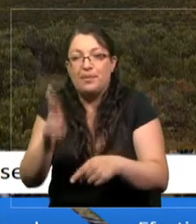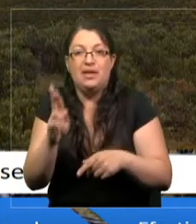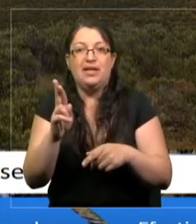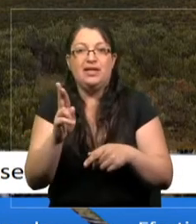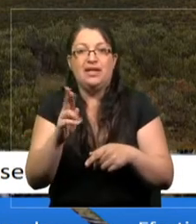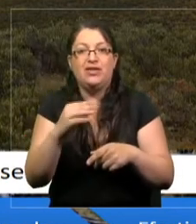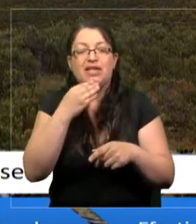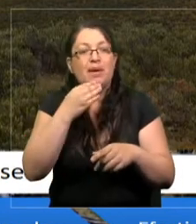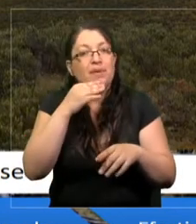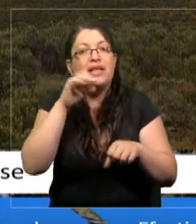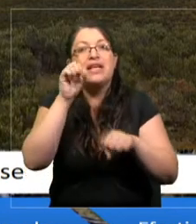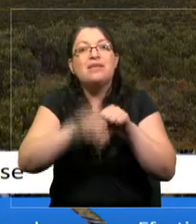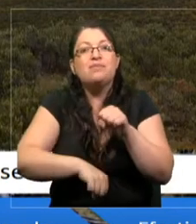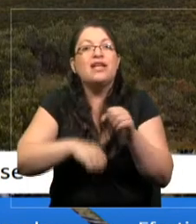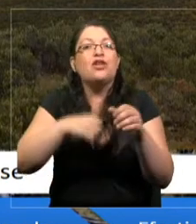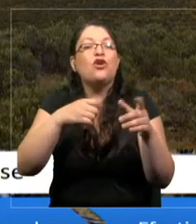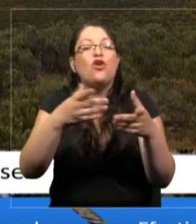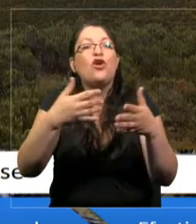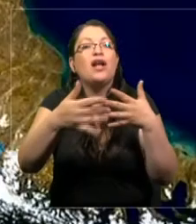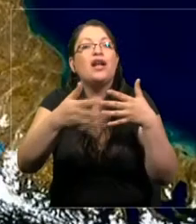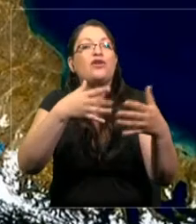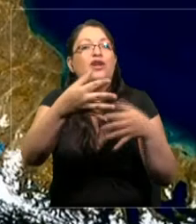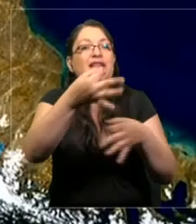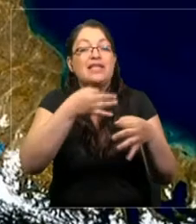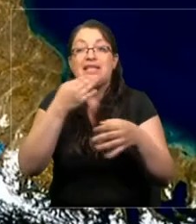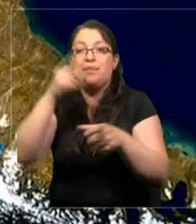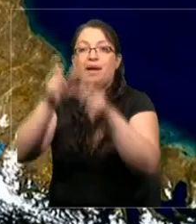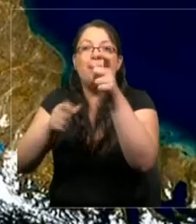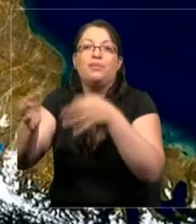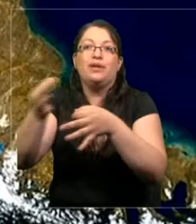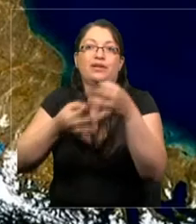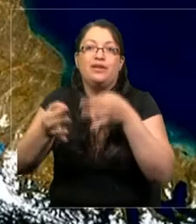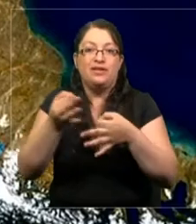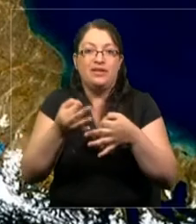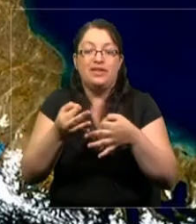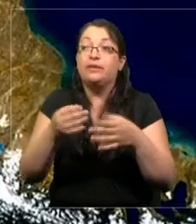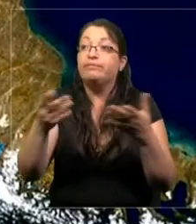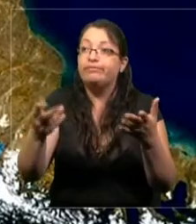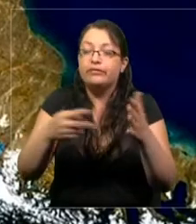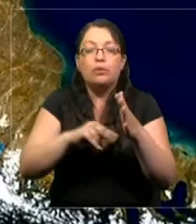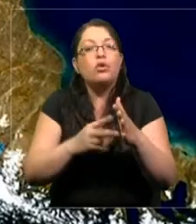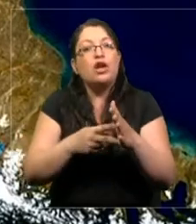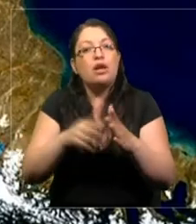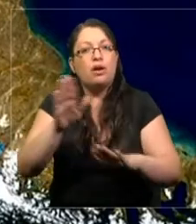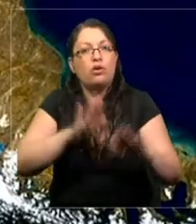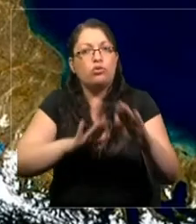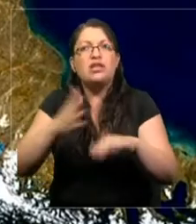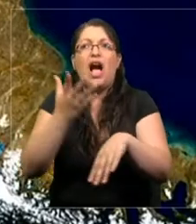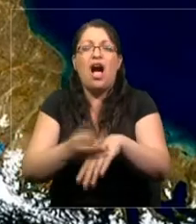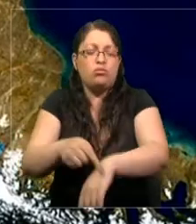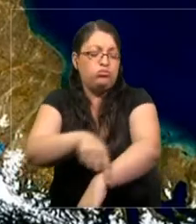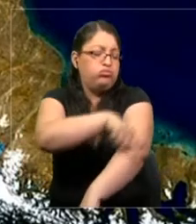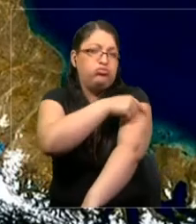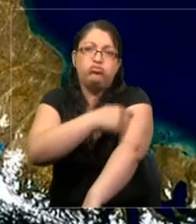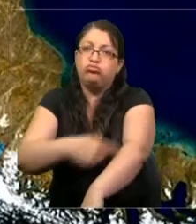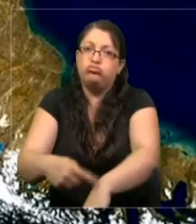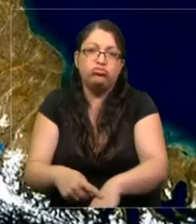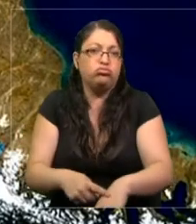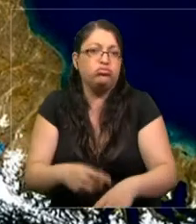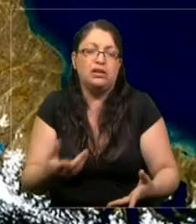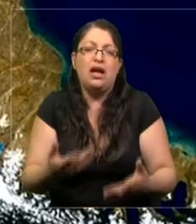caso a la voz de la naturaleza y a la voz de la gente problemas de conservación tenemos a lo largo de todo chile hay